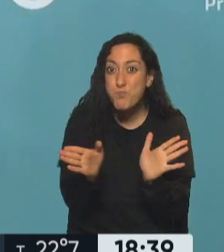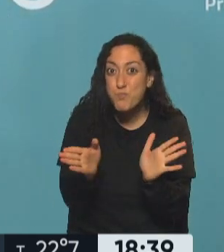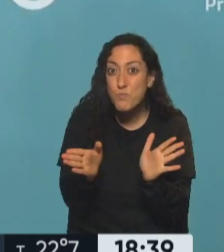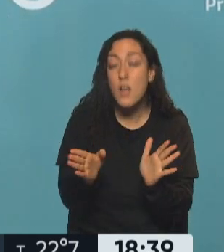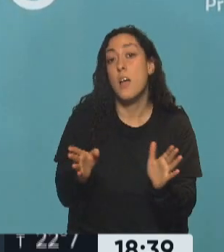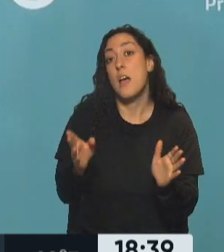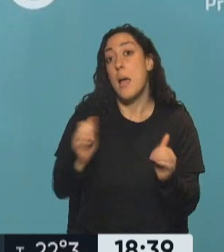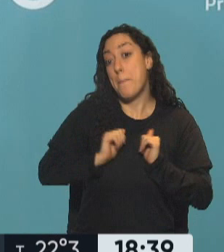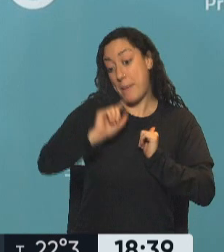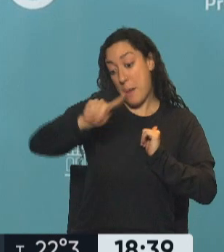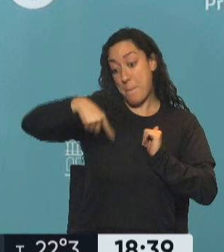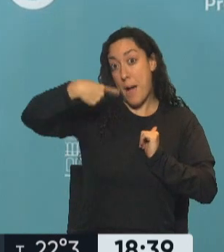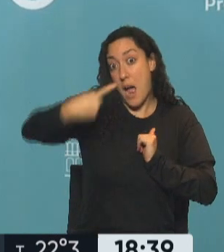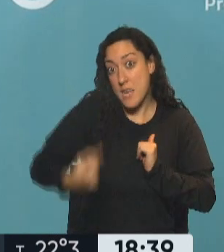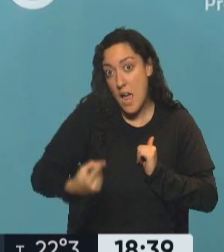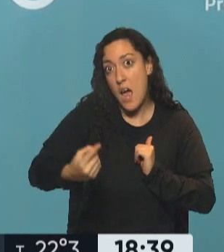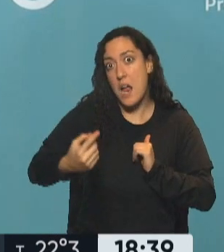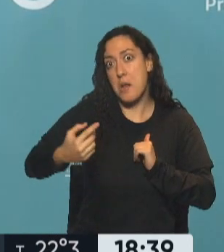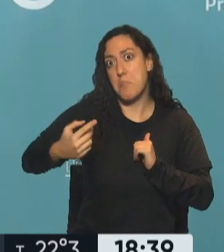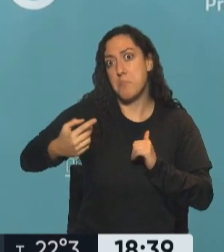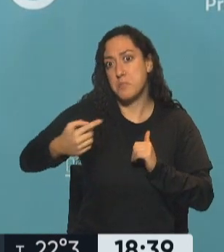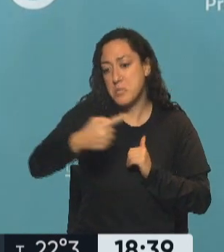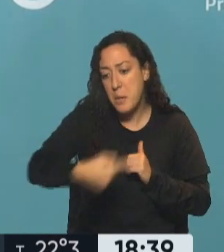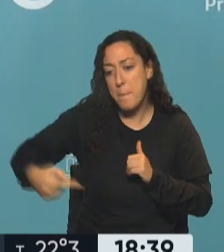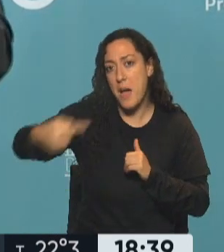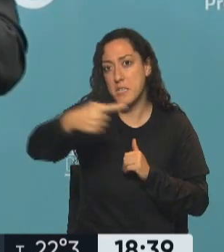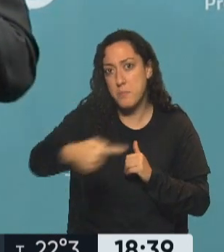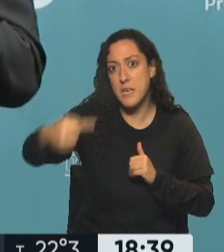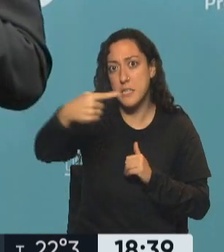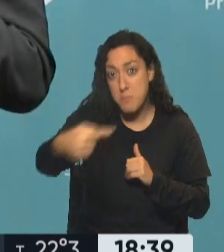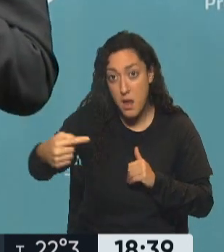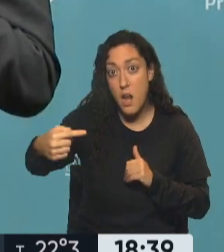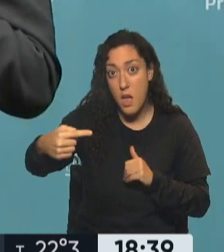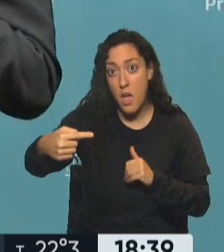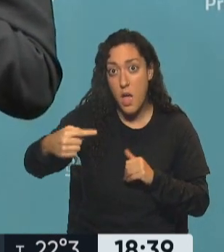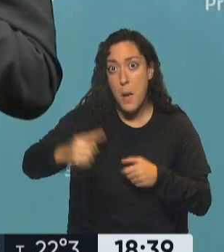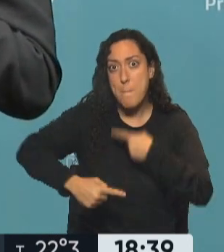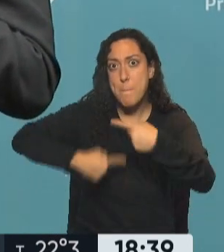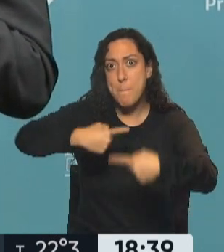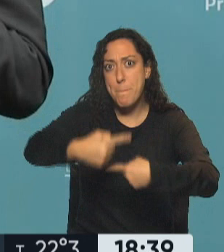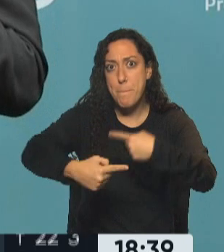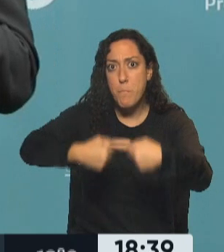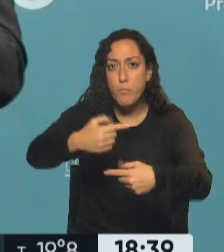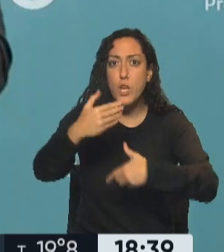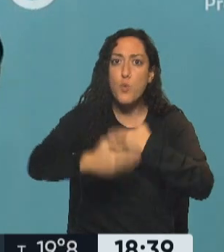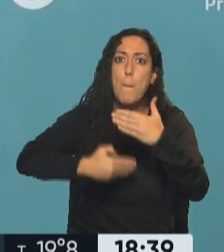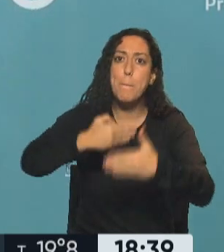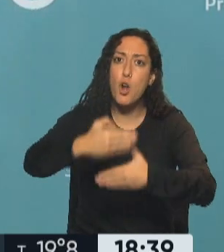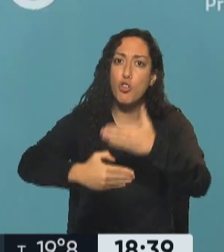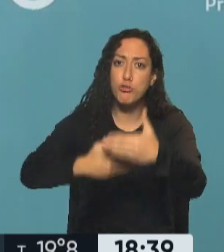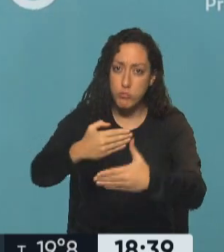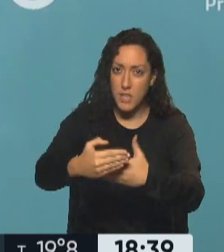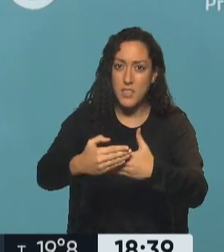de mañana y en las próximas semanas este proceso continúe en la senda en la